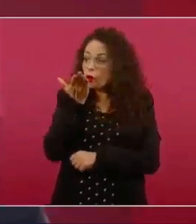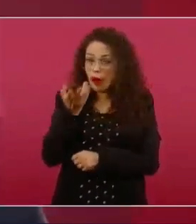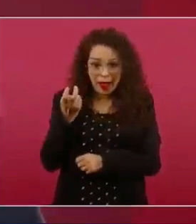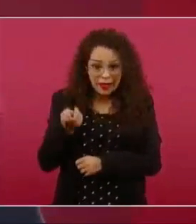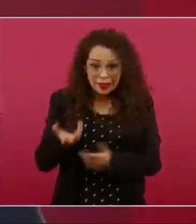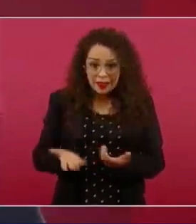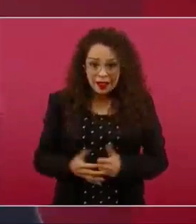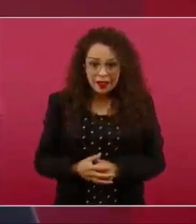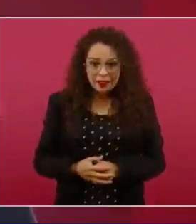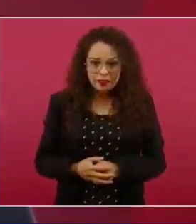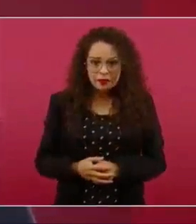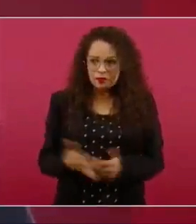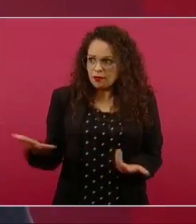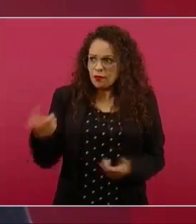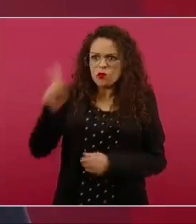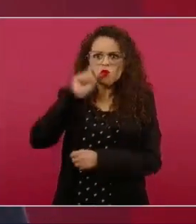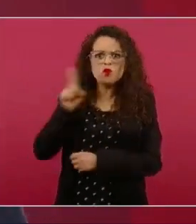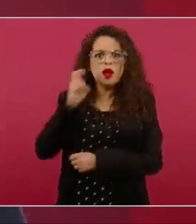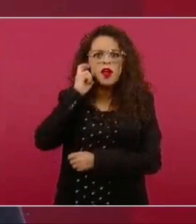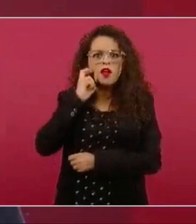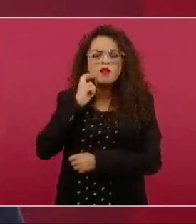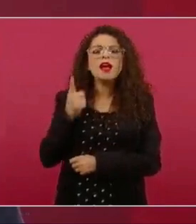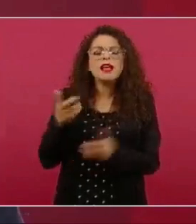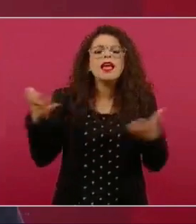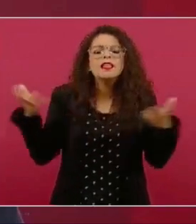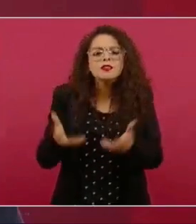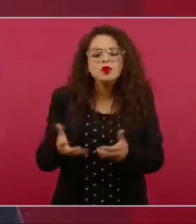¿Qué hizo Leona Vicario?